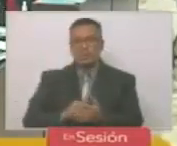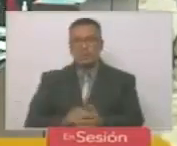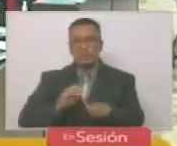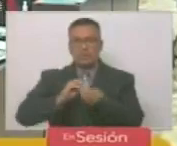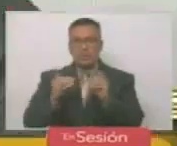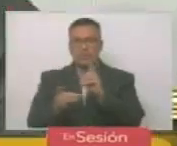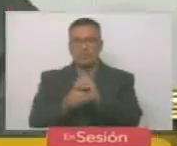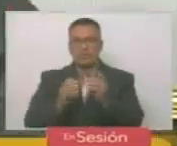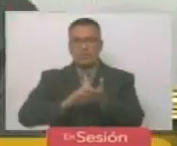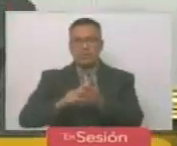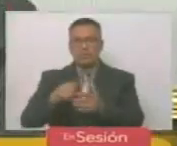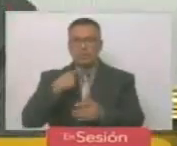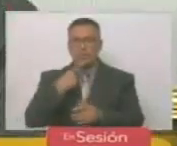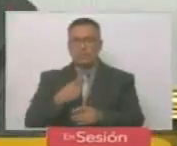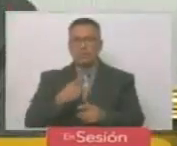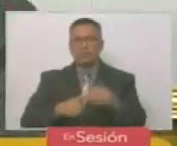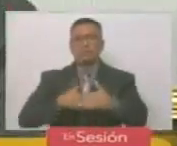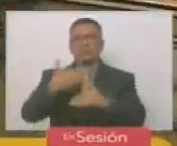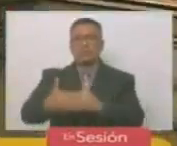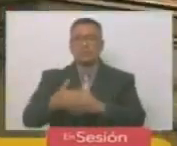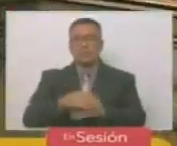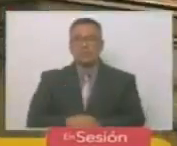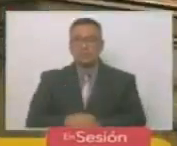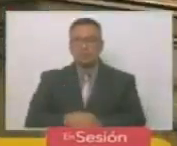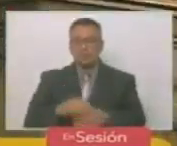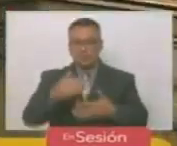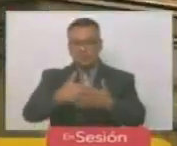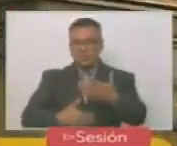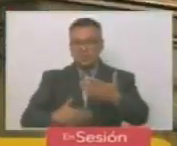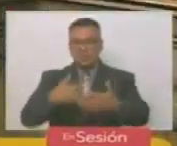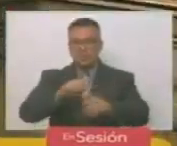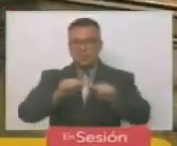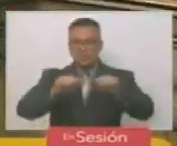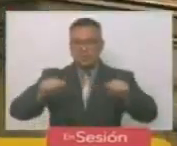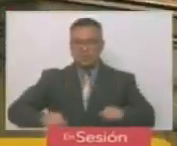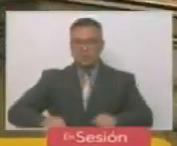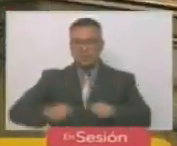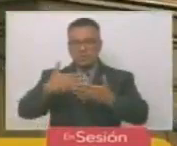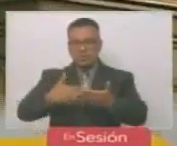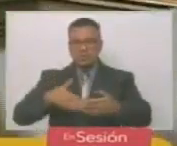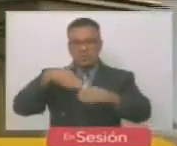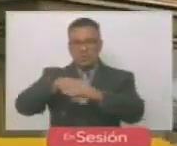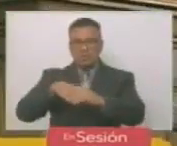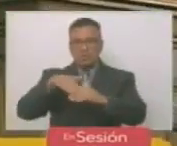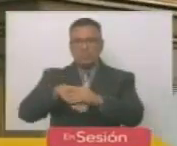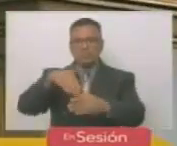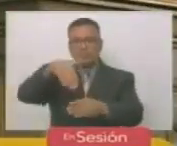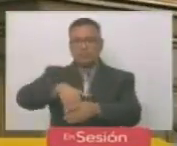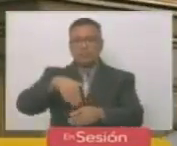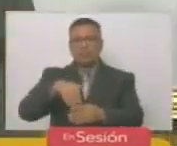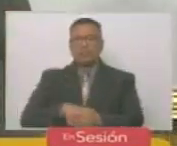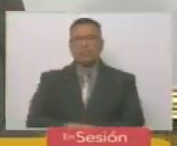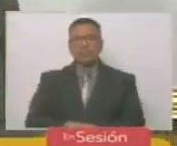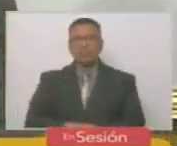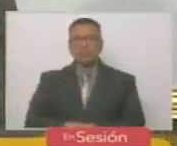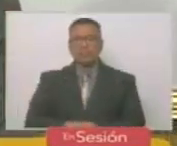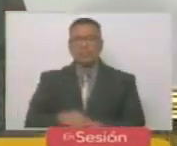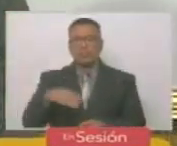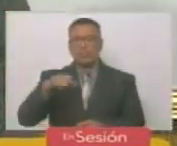modificación señalada. Siguiente. Epígrafe, sistema de archivo. En consideración al